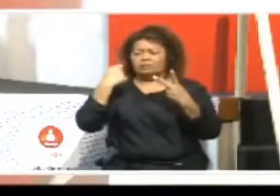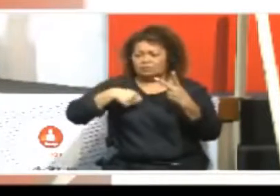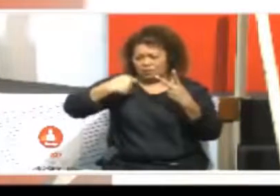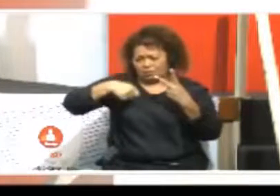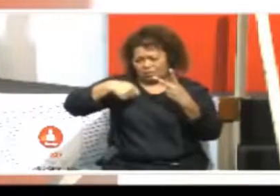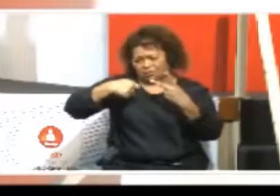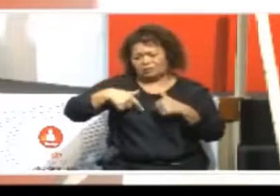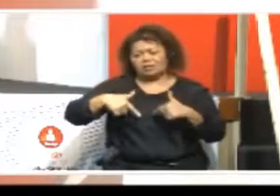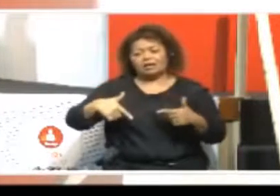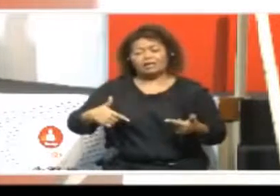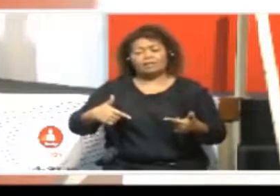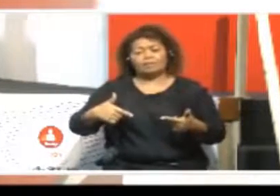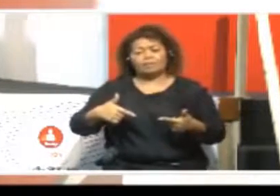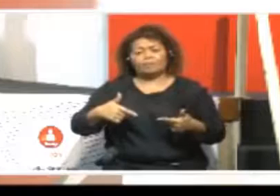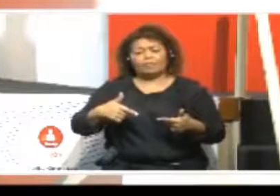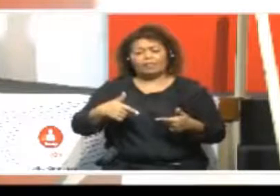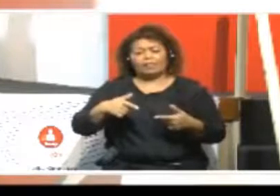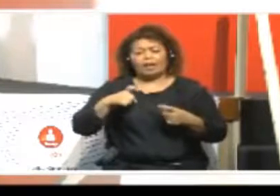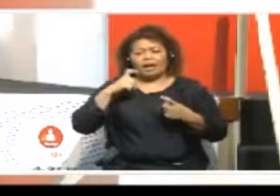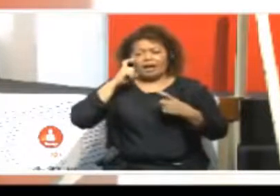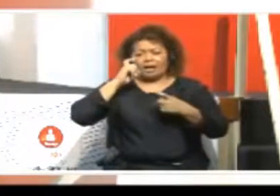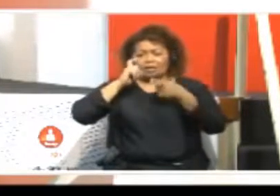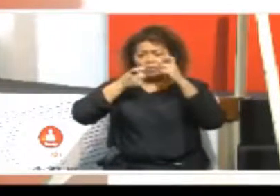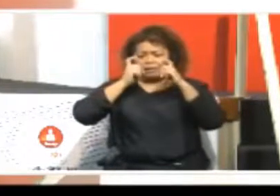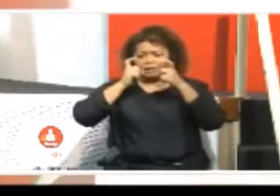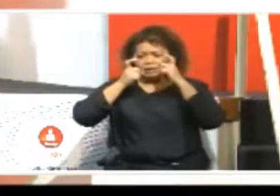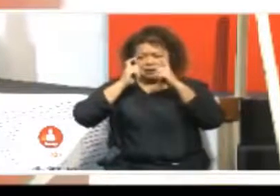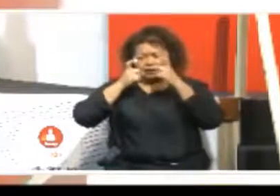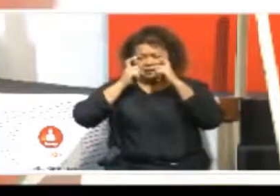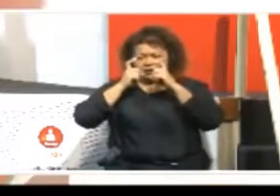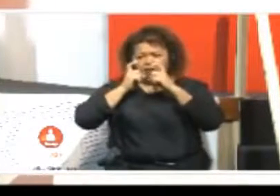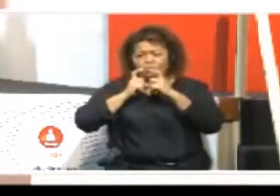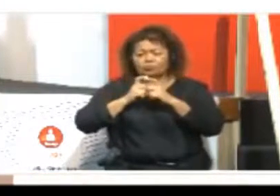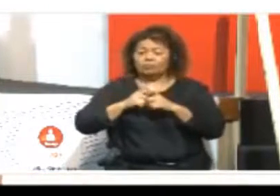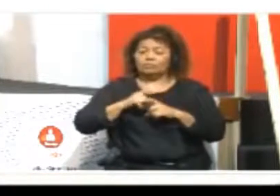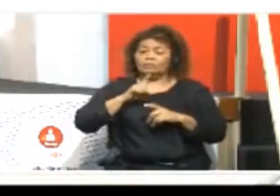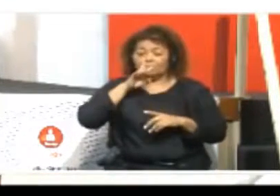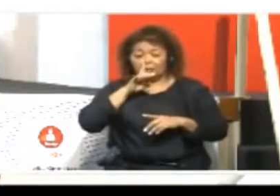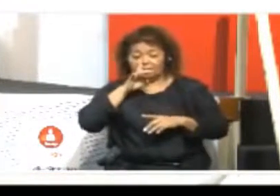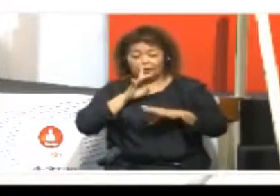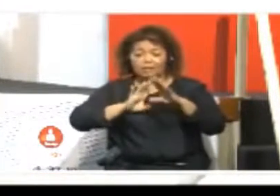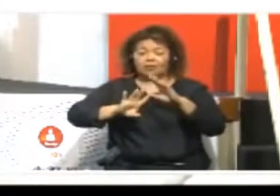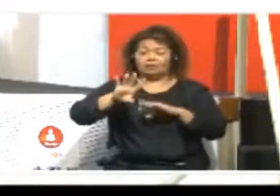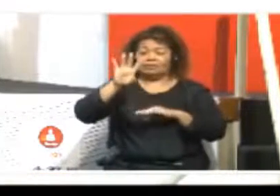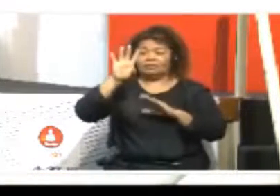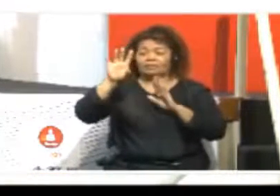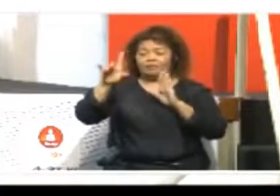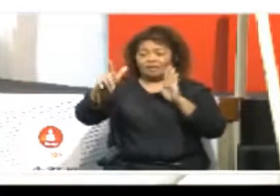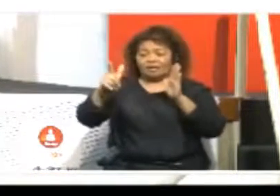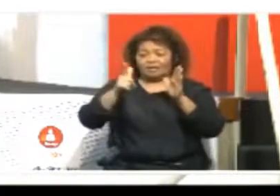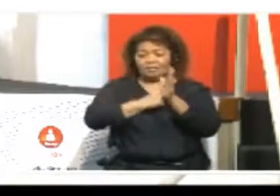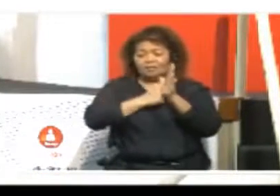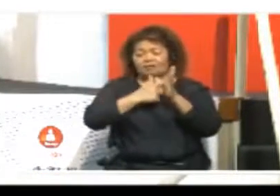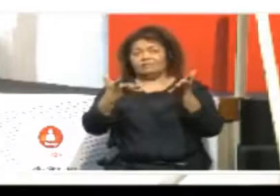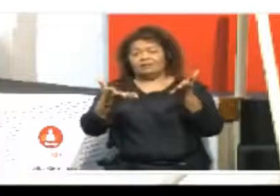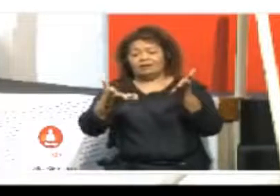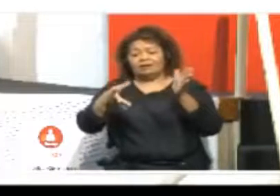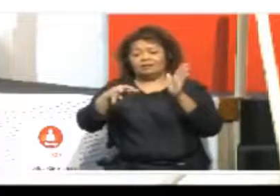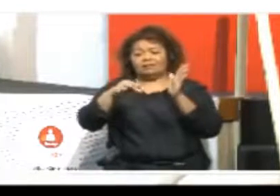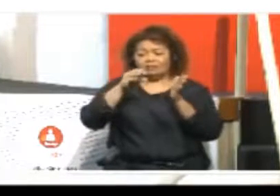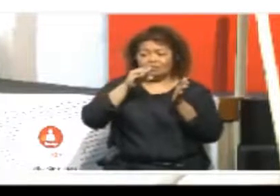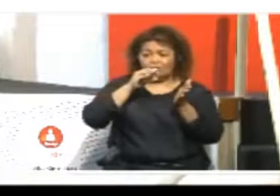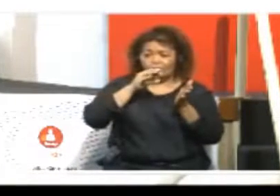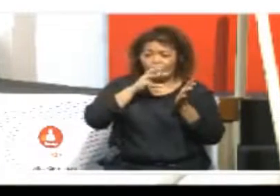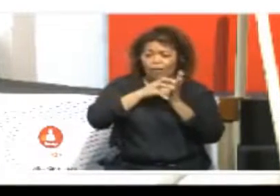los riesgos fiscales y también que haya una promoción de la sostenibilidad